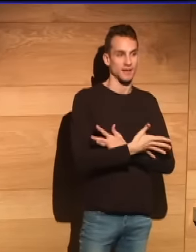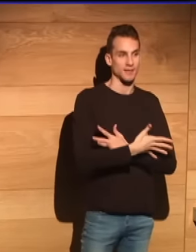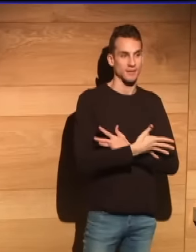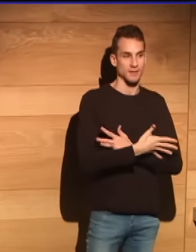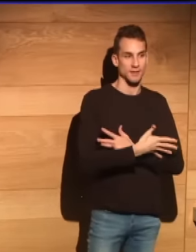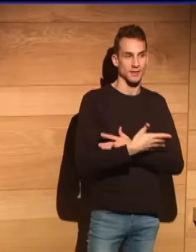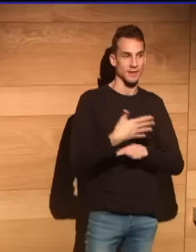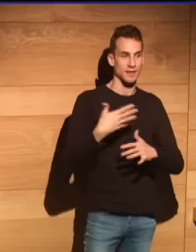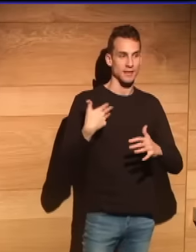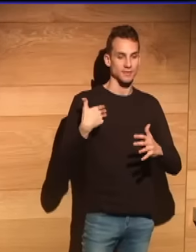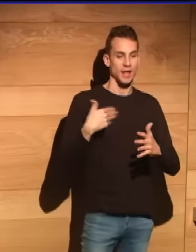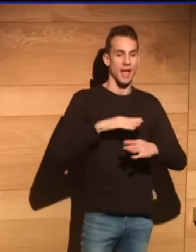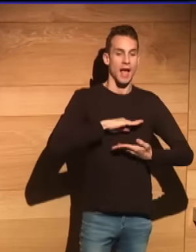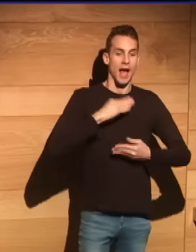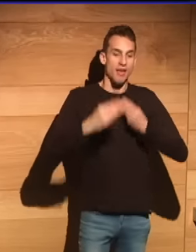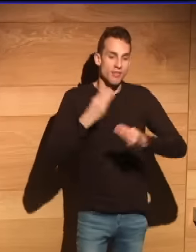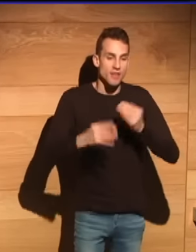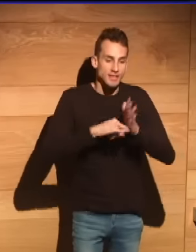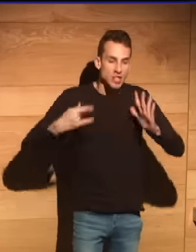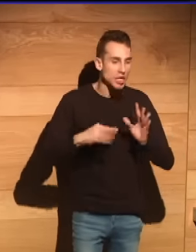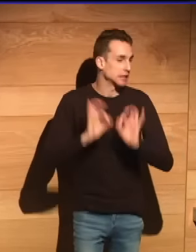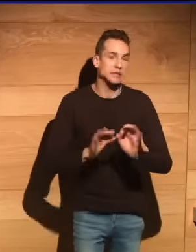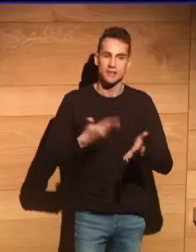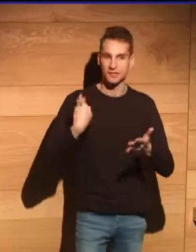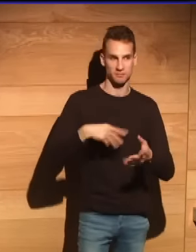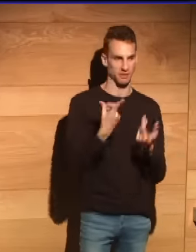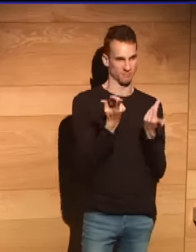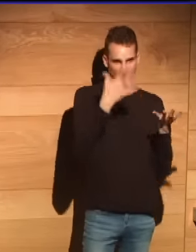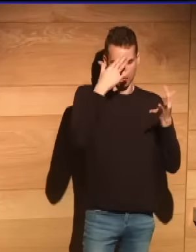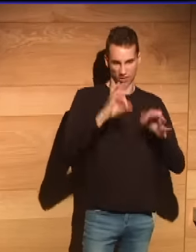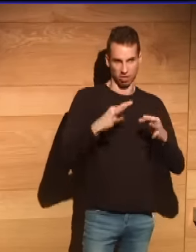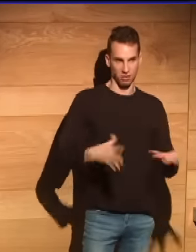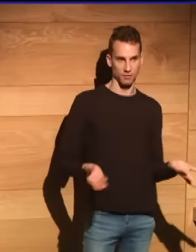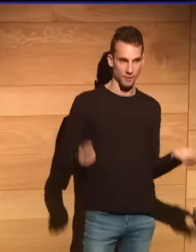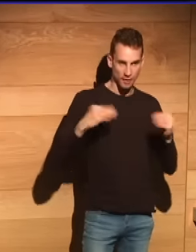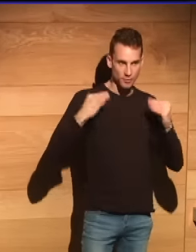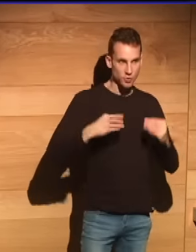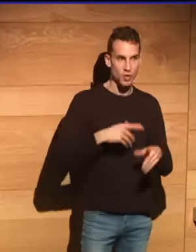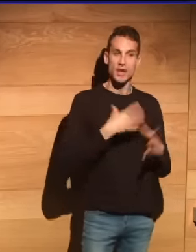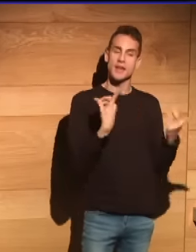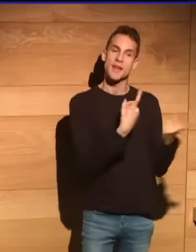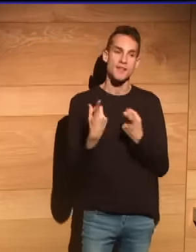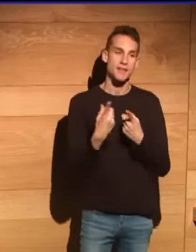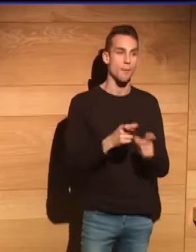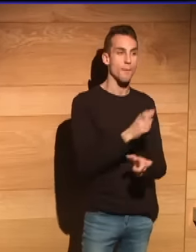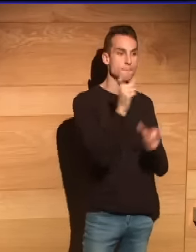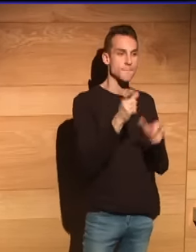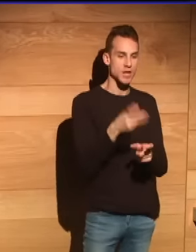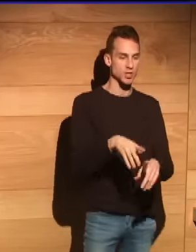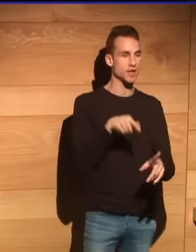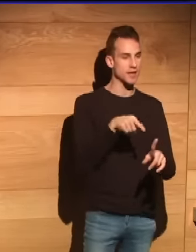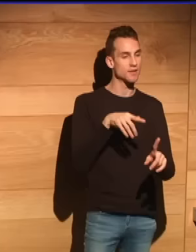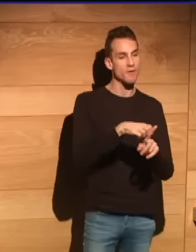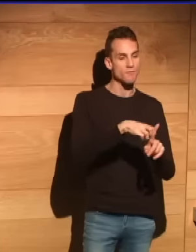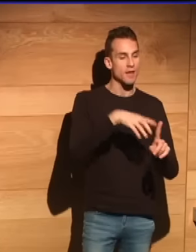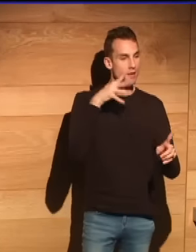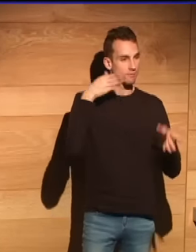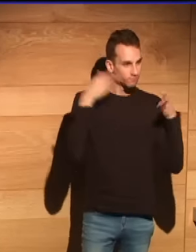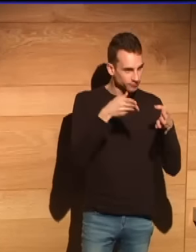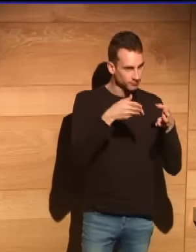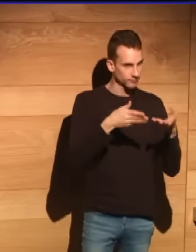si merma capacidades o derechos de las personas. Y lo que queremos es poner a las personas en el centro de este progreso tecnológico. La Carta de